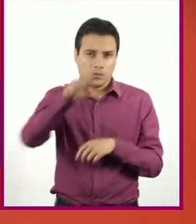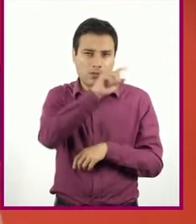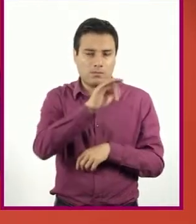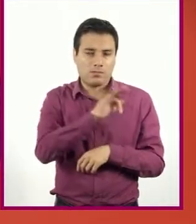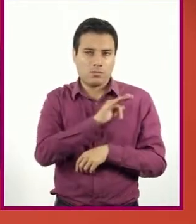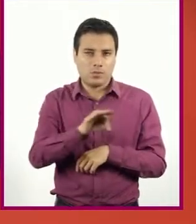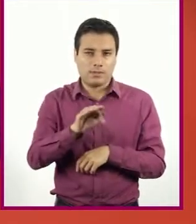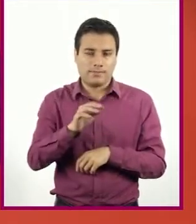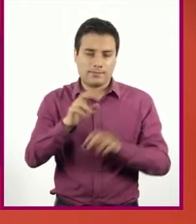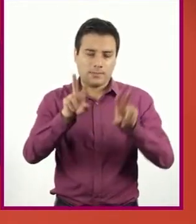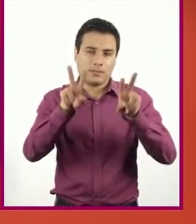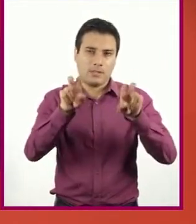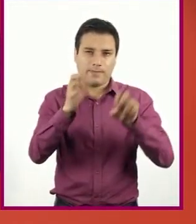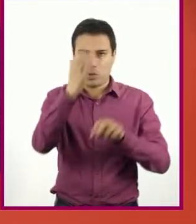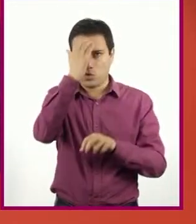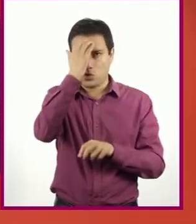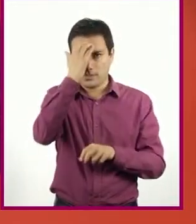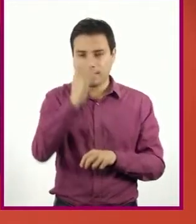claridad sobre el tema.